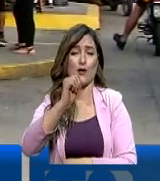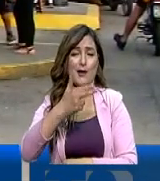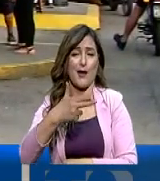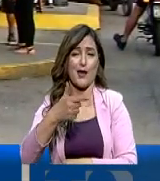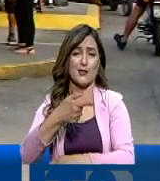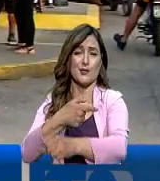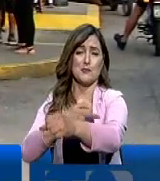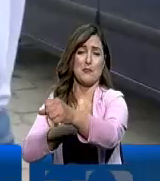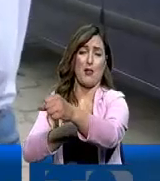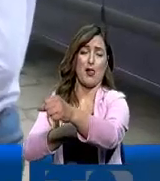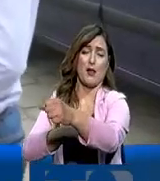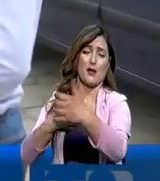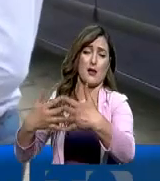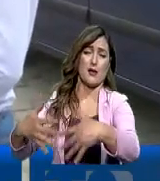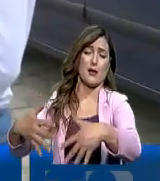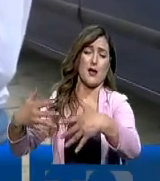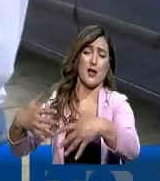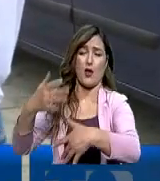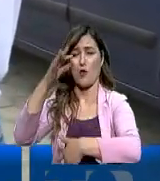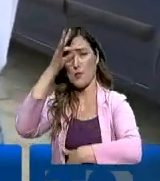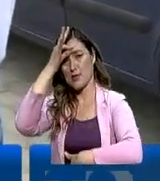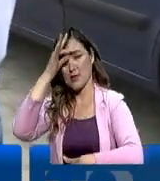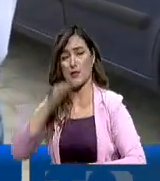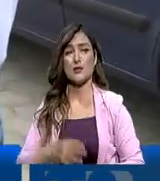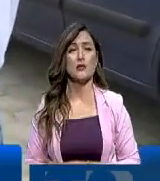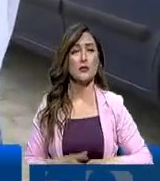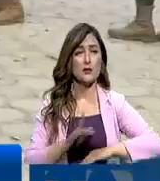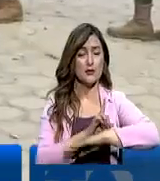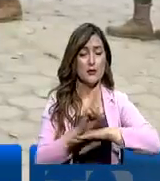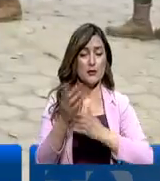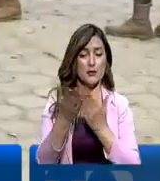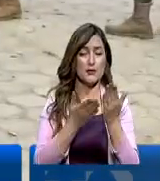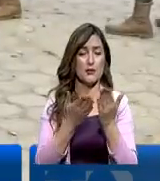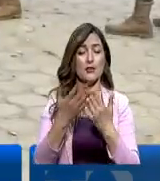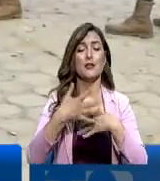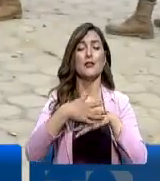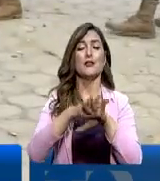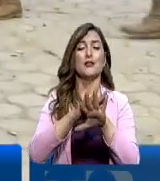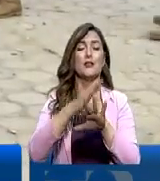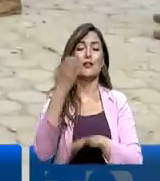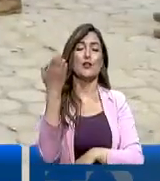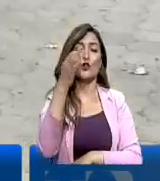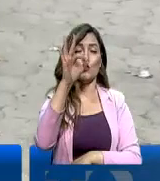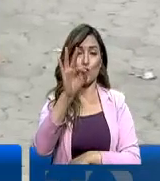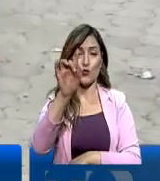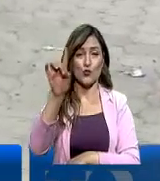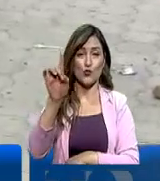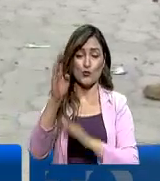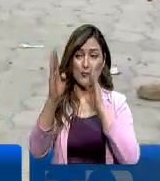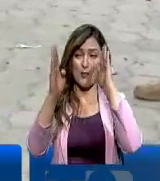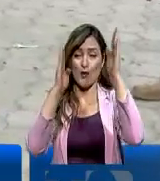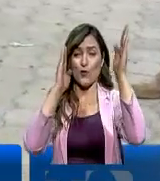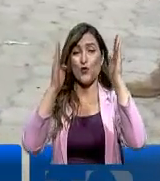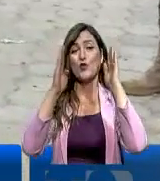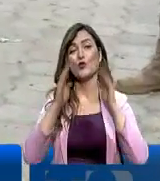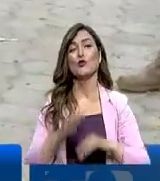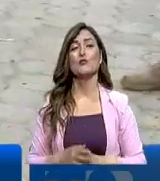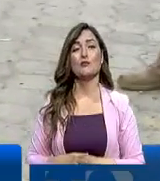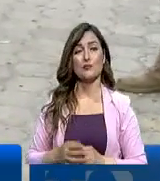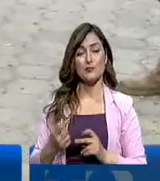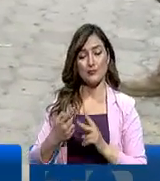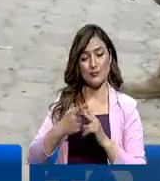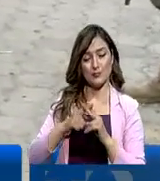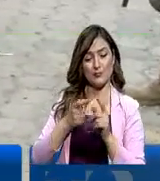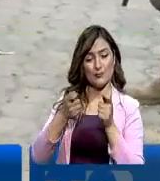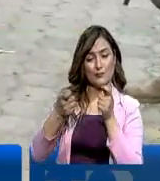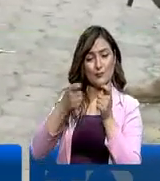estado crítico. El director del Servicio Integrado de Seguridad EQ911 Babahoyo indicó que desde el inicio de